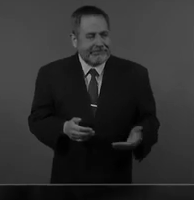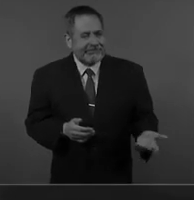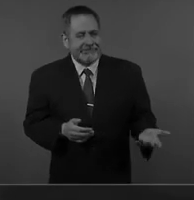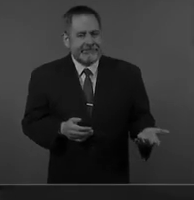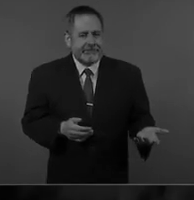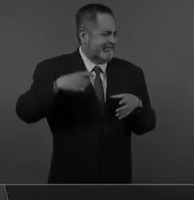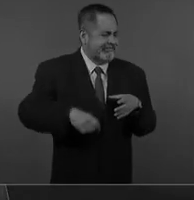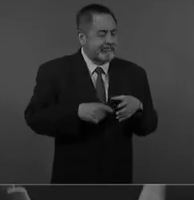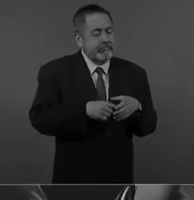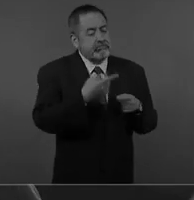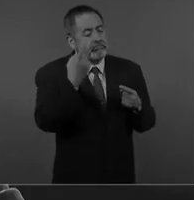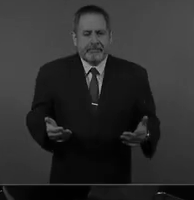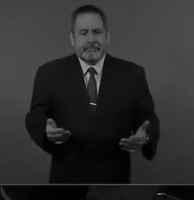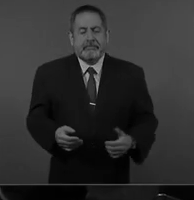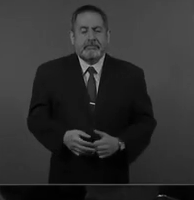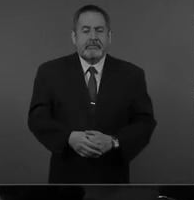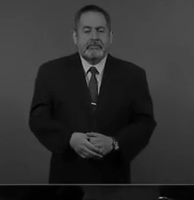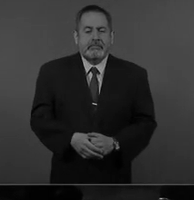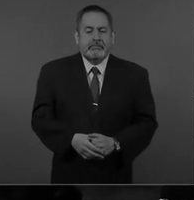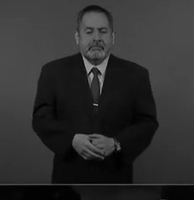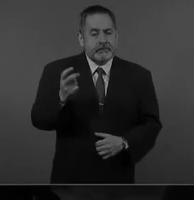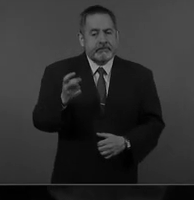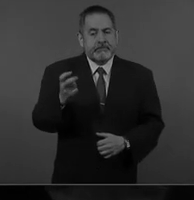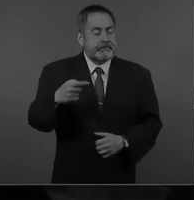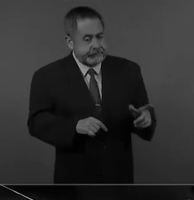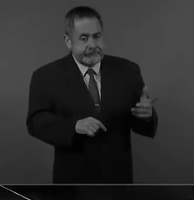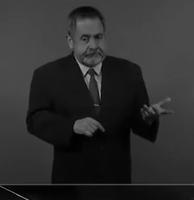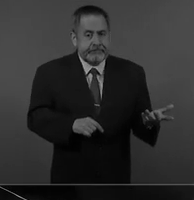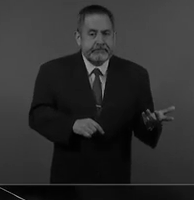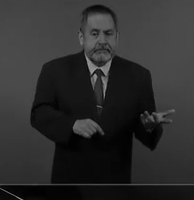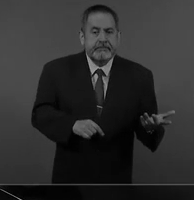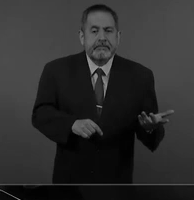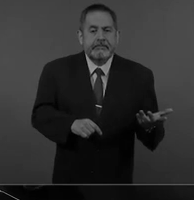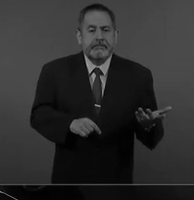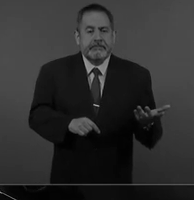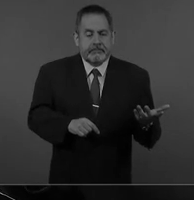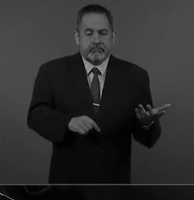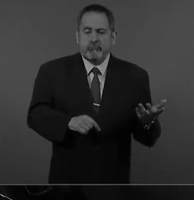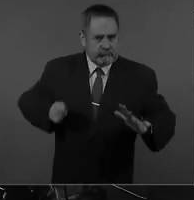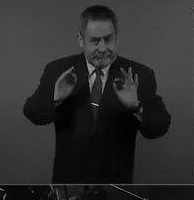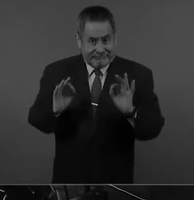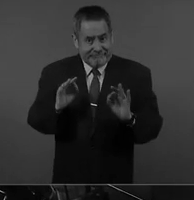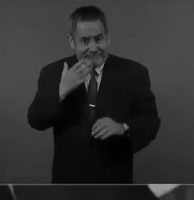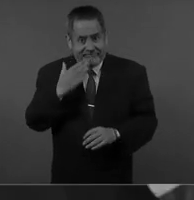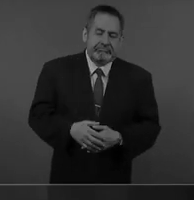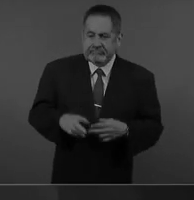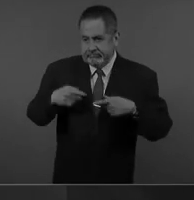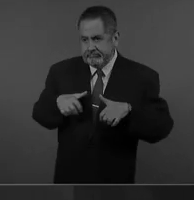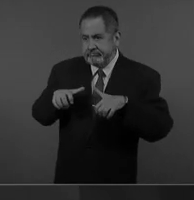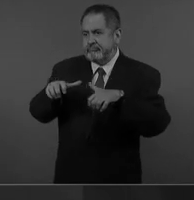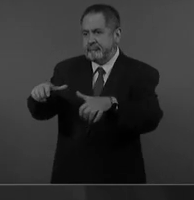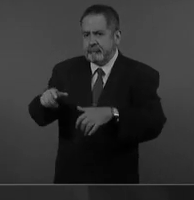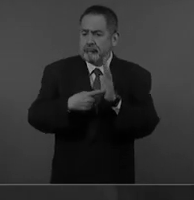o de los magnates, empleados. Por eso el Poder Judicial, en vez de impartir justicia para el pueblo